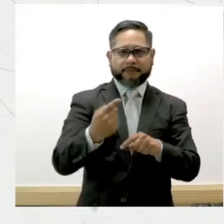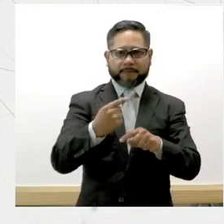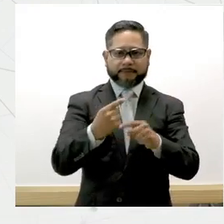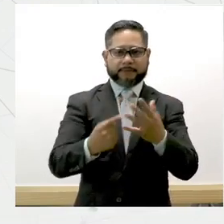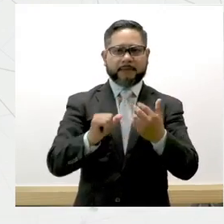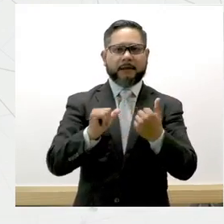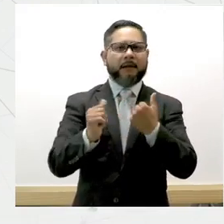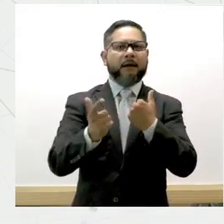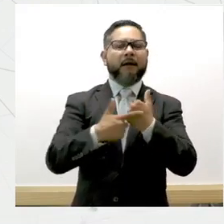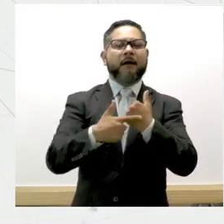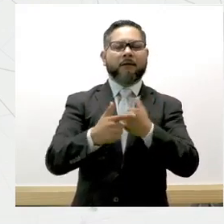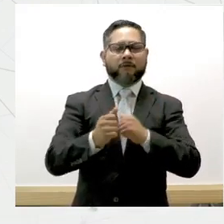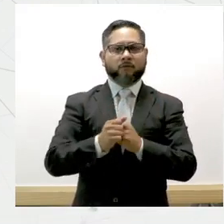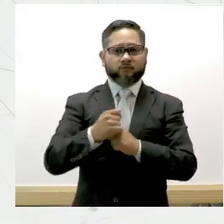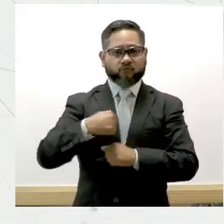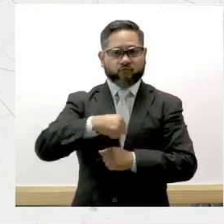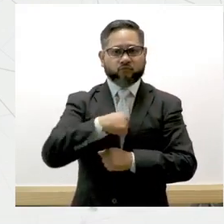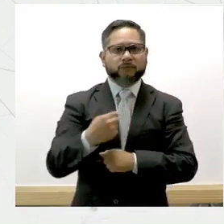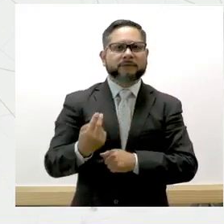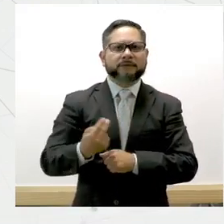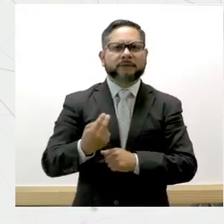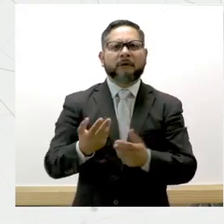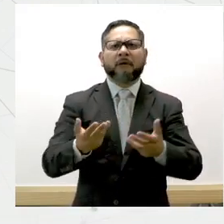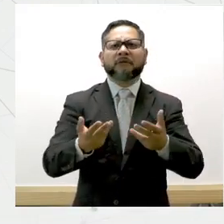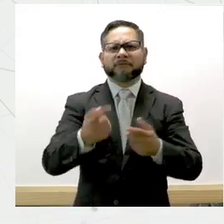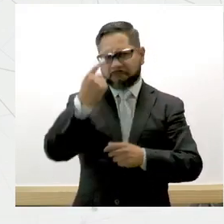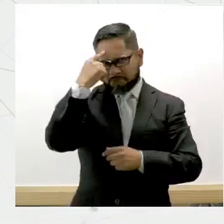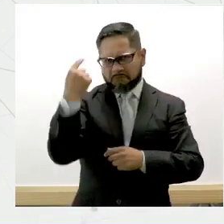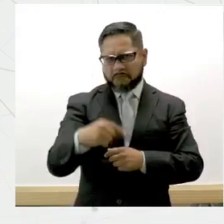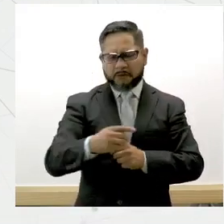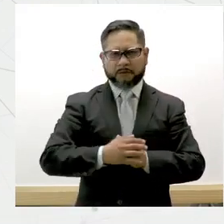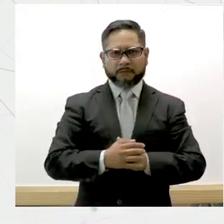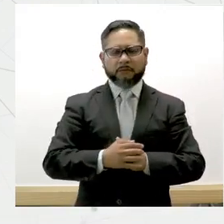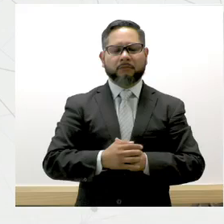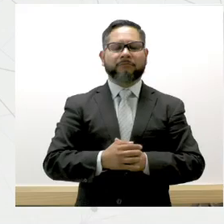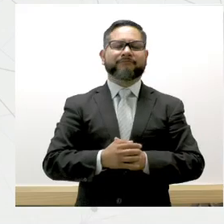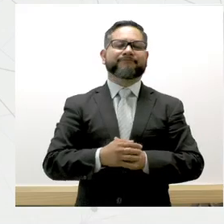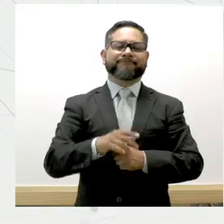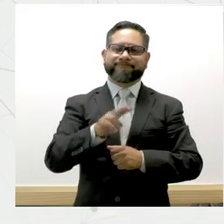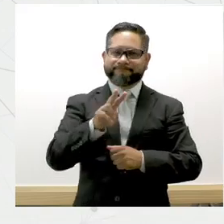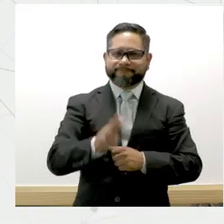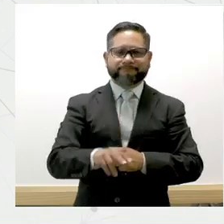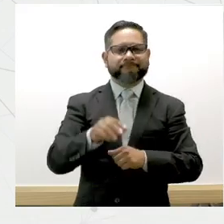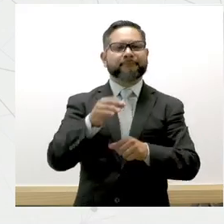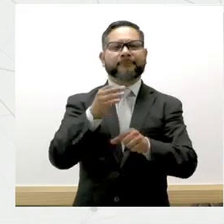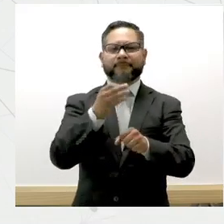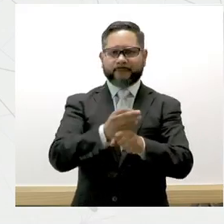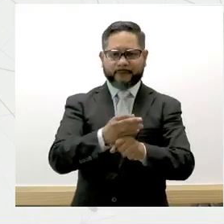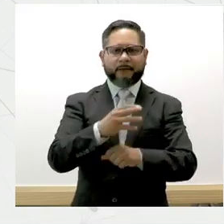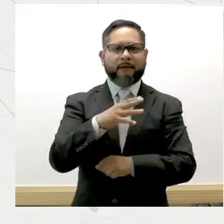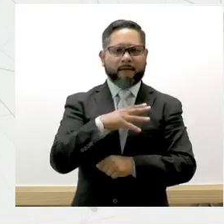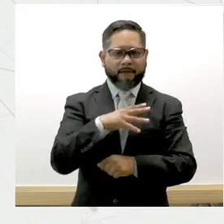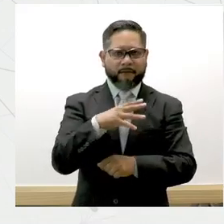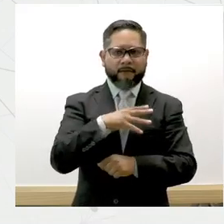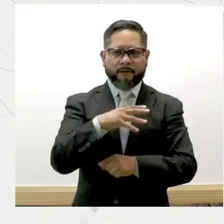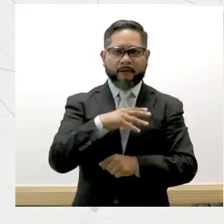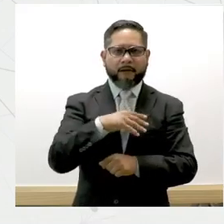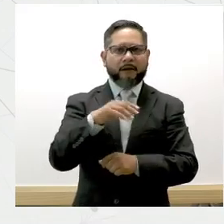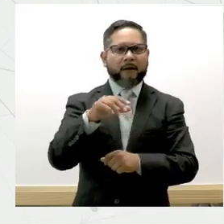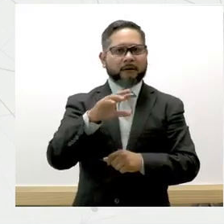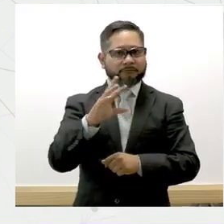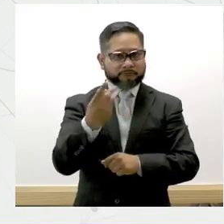transversal y que necesitamos hacerlo. ¿Por qué necesitamos hacerlo? Pues que efectivamente nos encontramos ante un momento en el que la